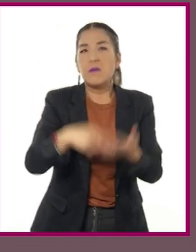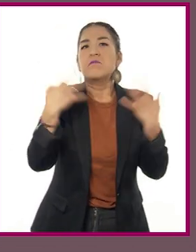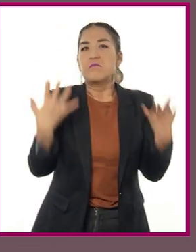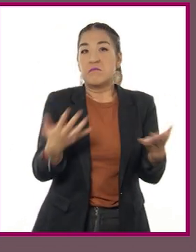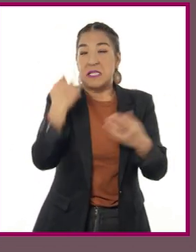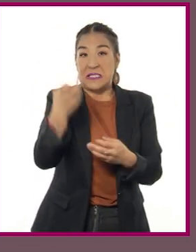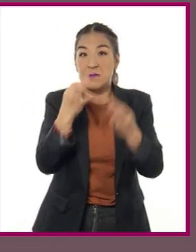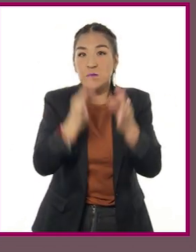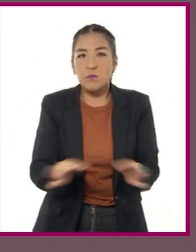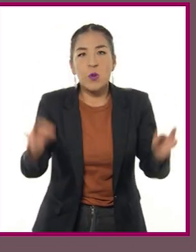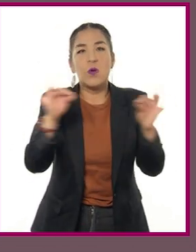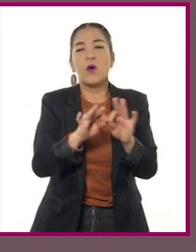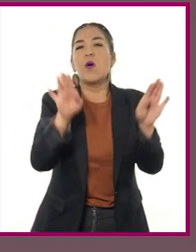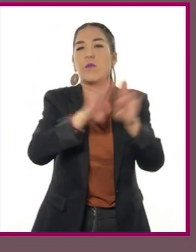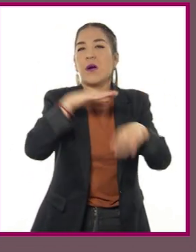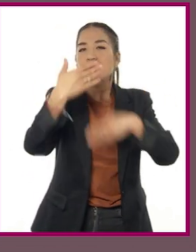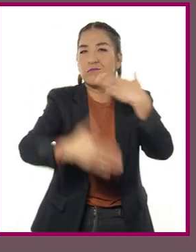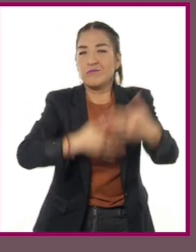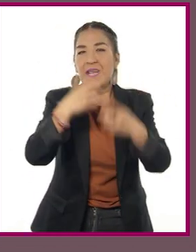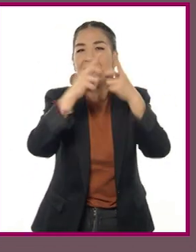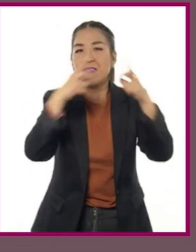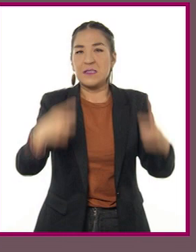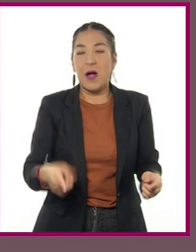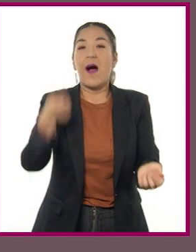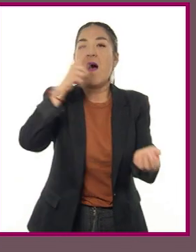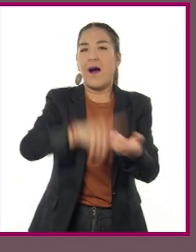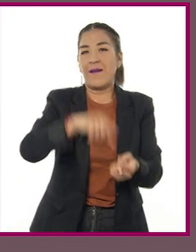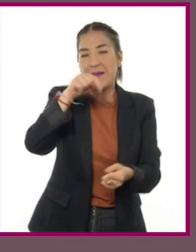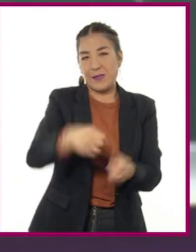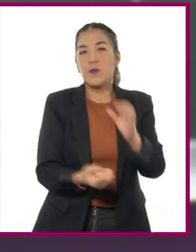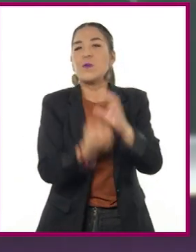punto de partida del desarrollo de la ciencia en la Nueva